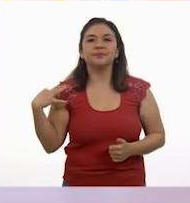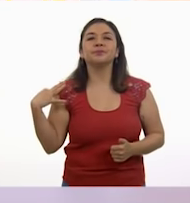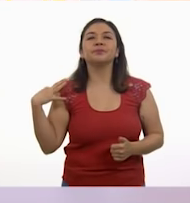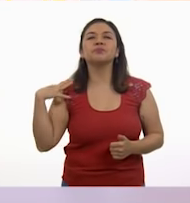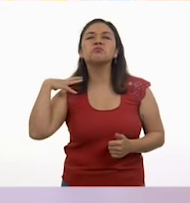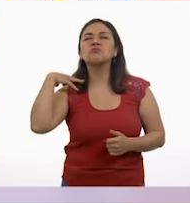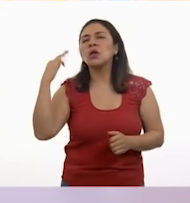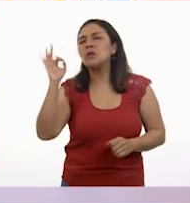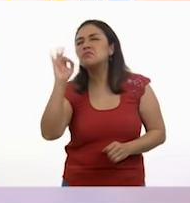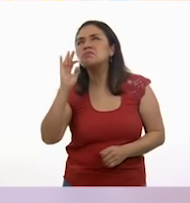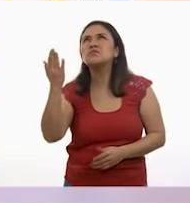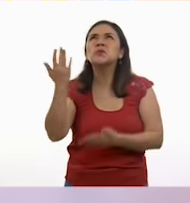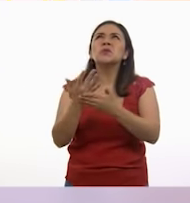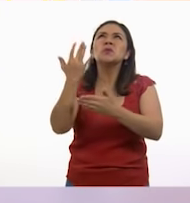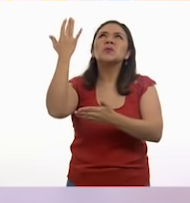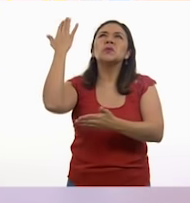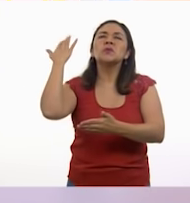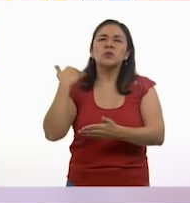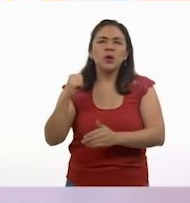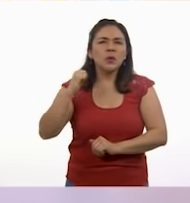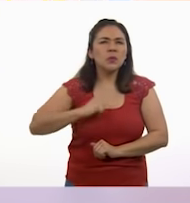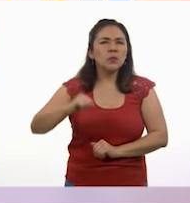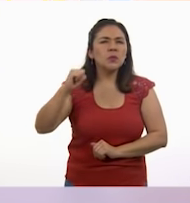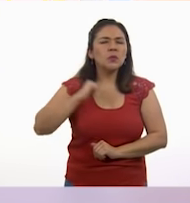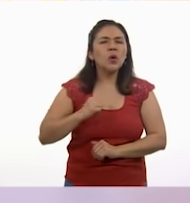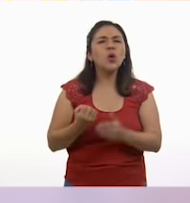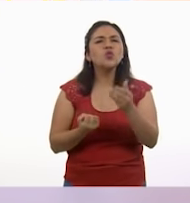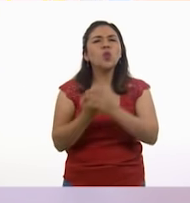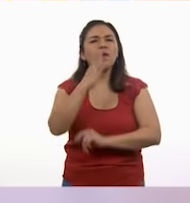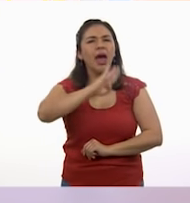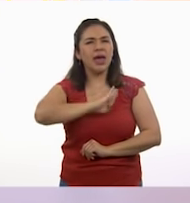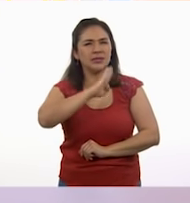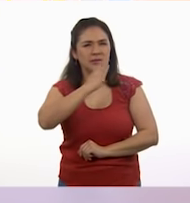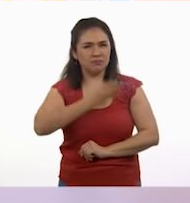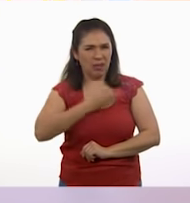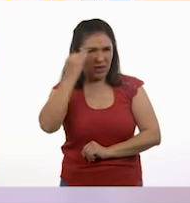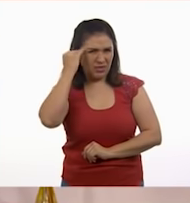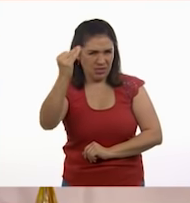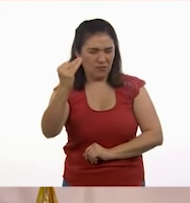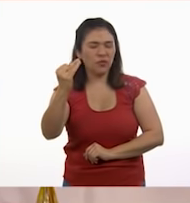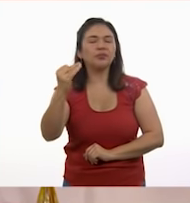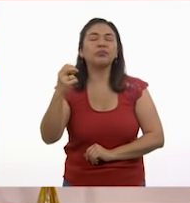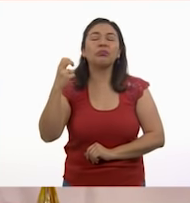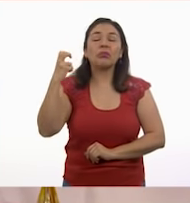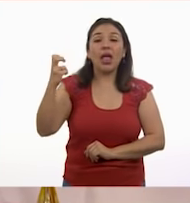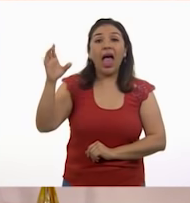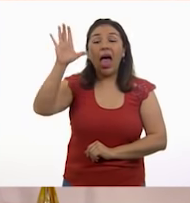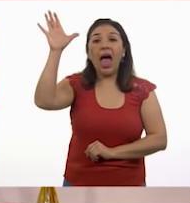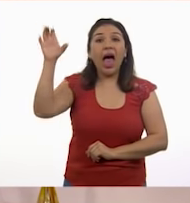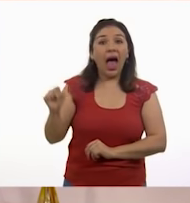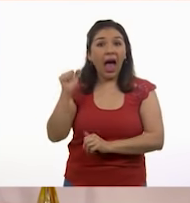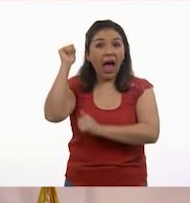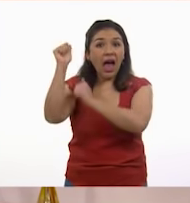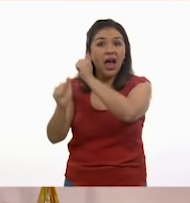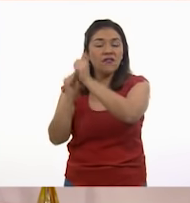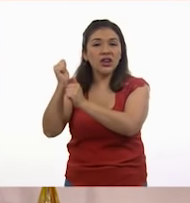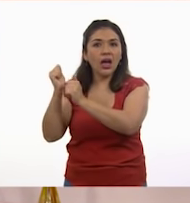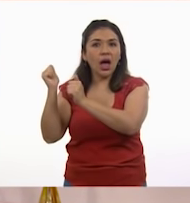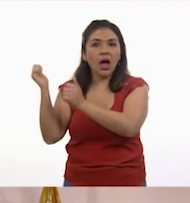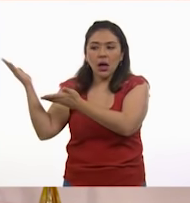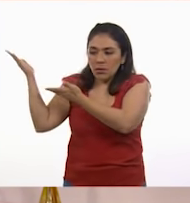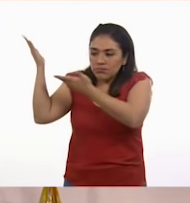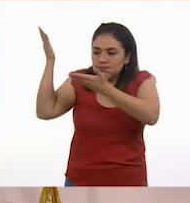en algún momento en la época novohispana los africanos llegaron con los